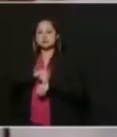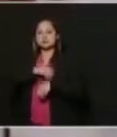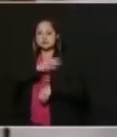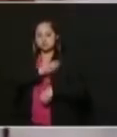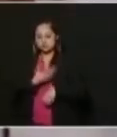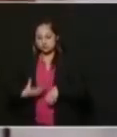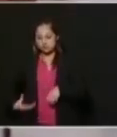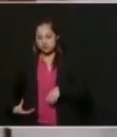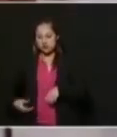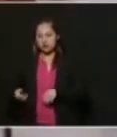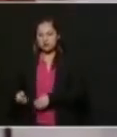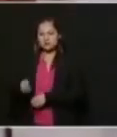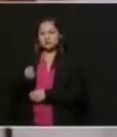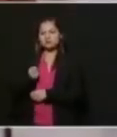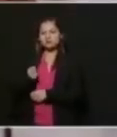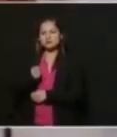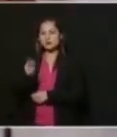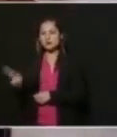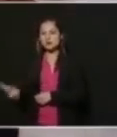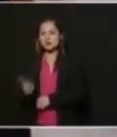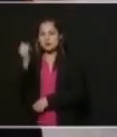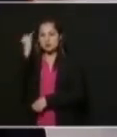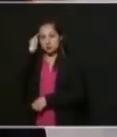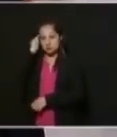por los pueblos indígenas de México,